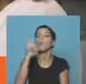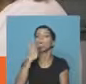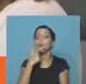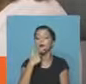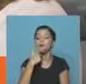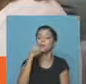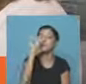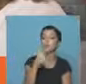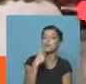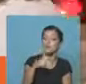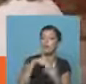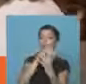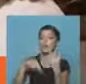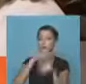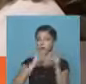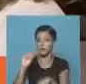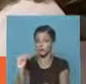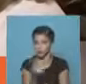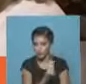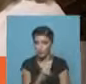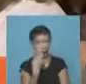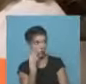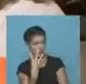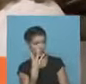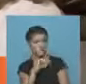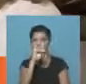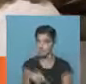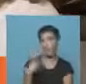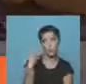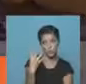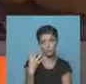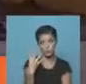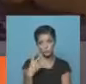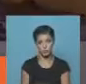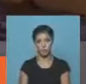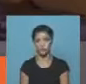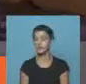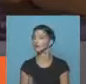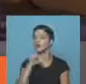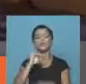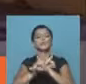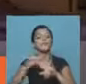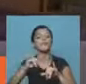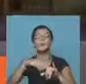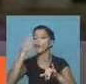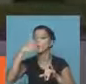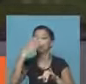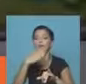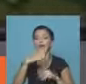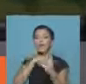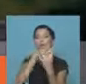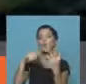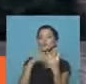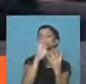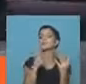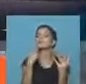que hay 4 muertos. No es ¿4? Sí, 4, no solo uno. Y que no se hace público los 4 fallecimientos, solo